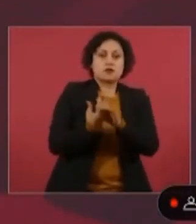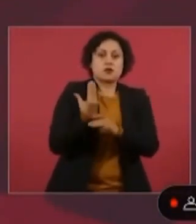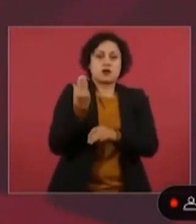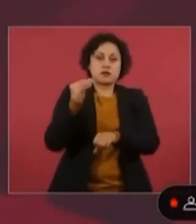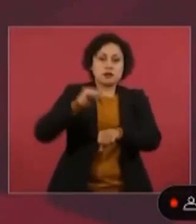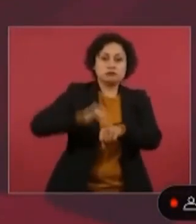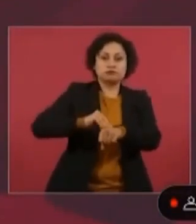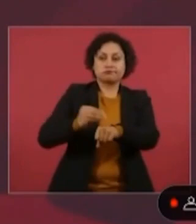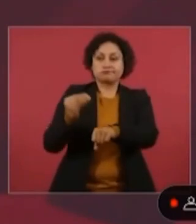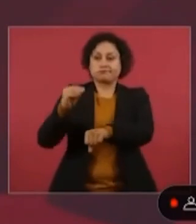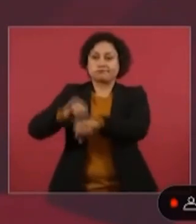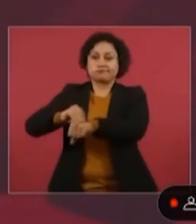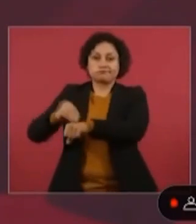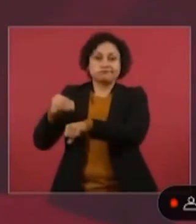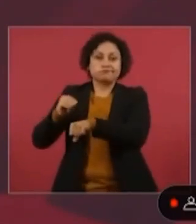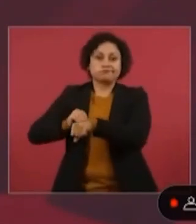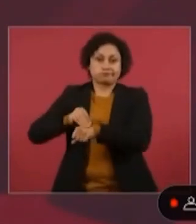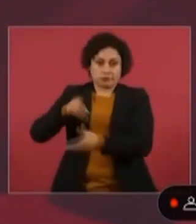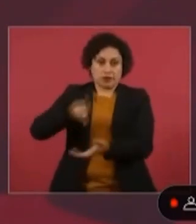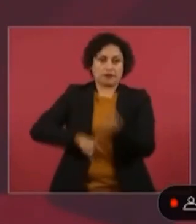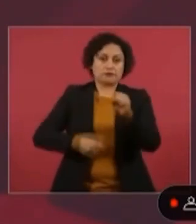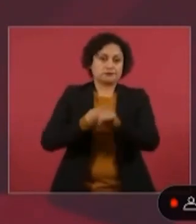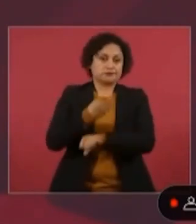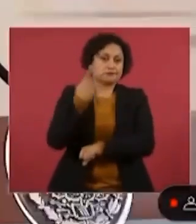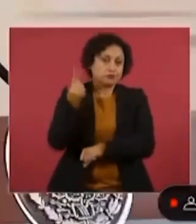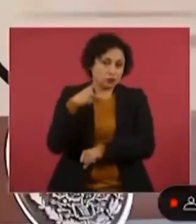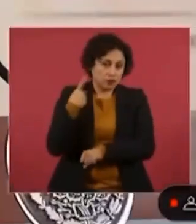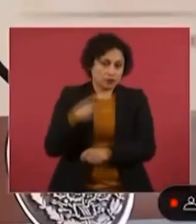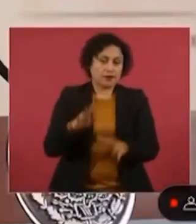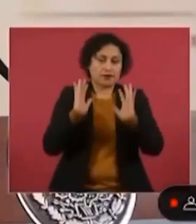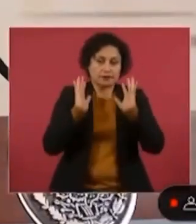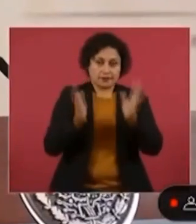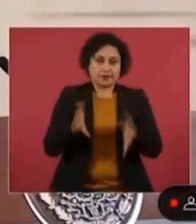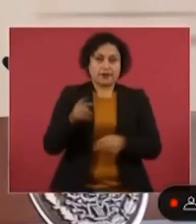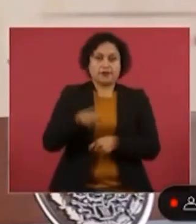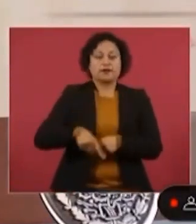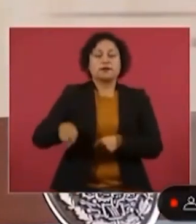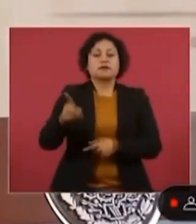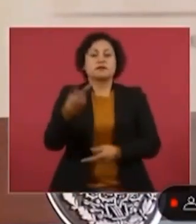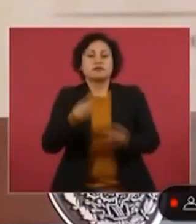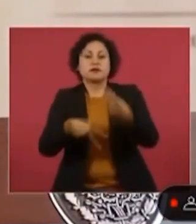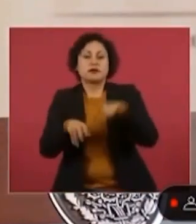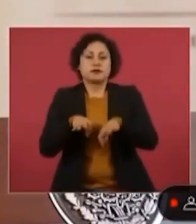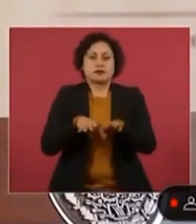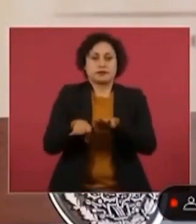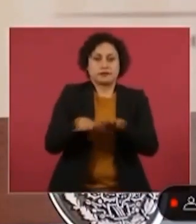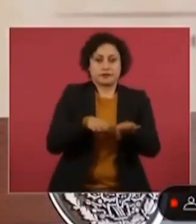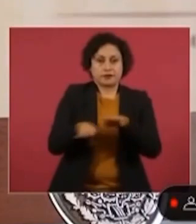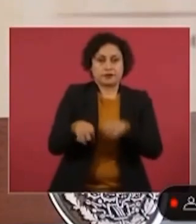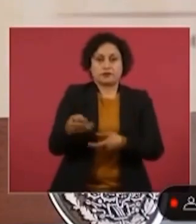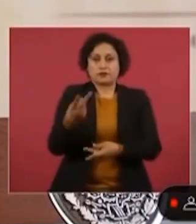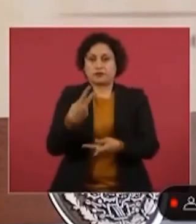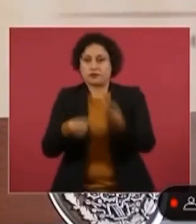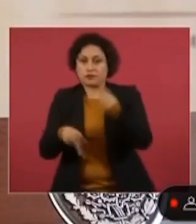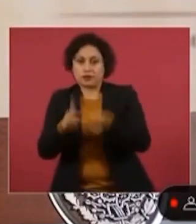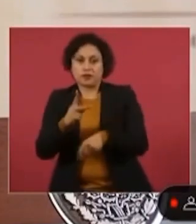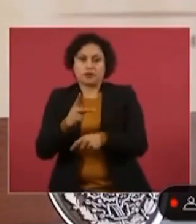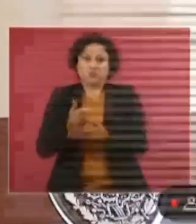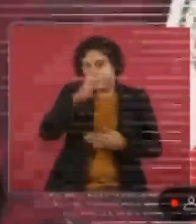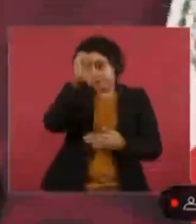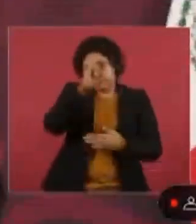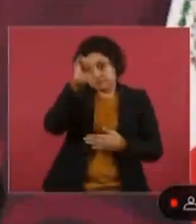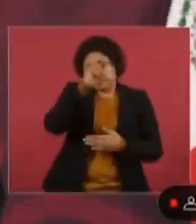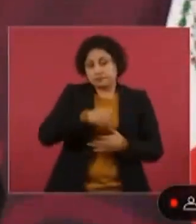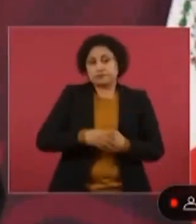instalarse en Puebla, se están creando empleos, están mejorando los salarios